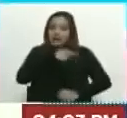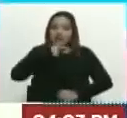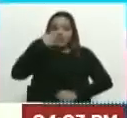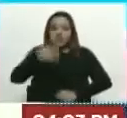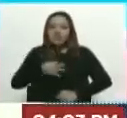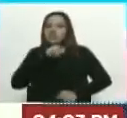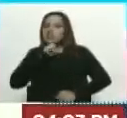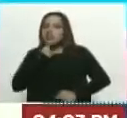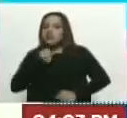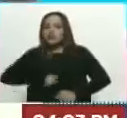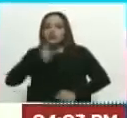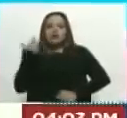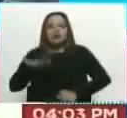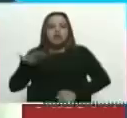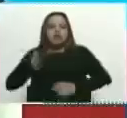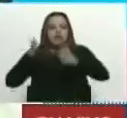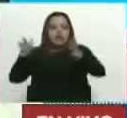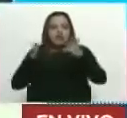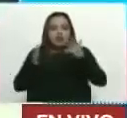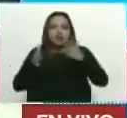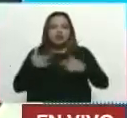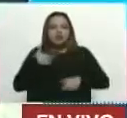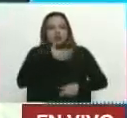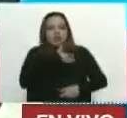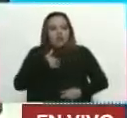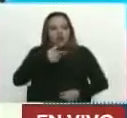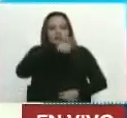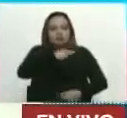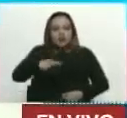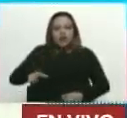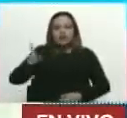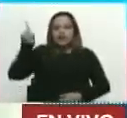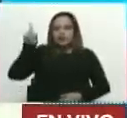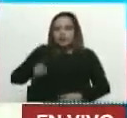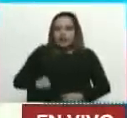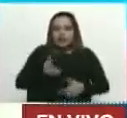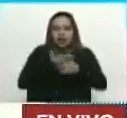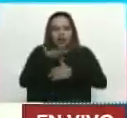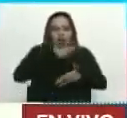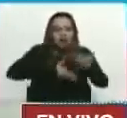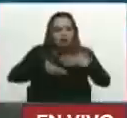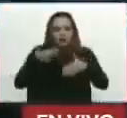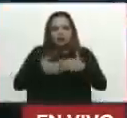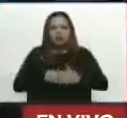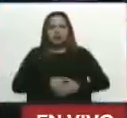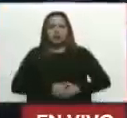la clave para las victorias. Bueno, yo quiero que los demás también, compañeros,